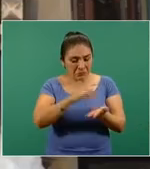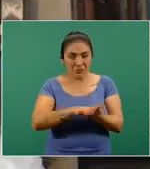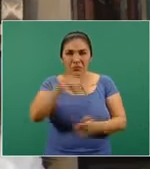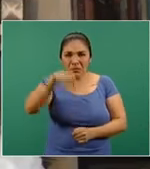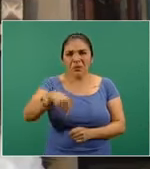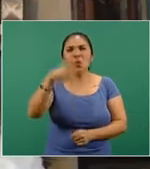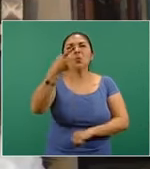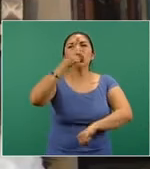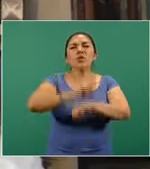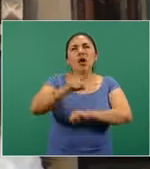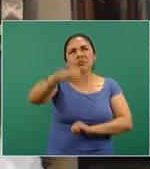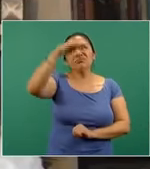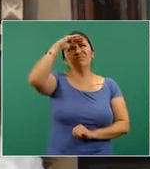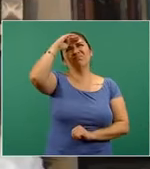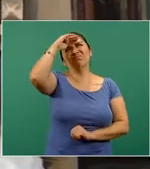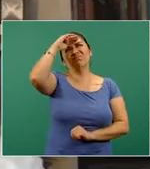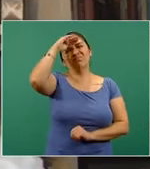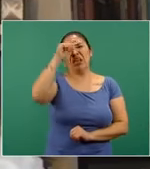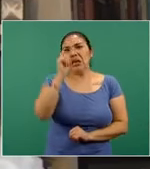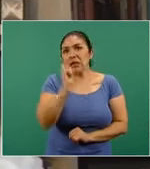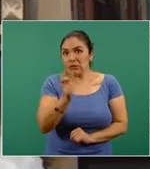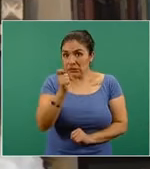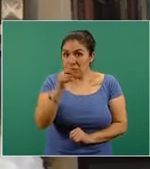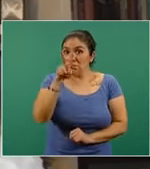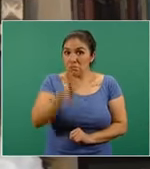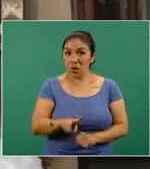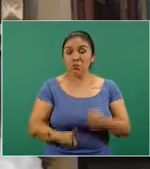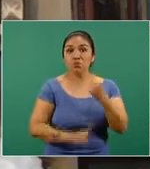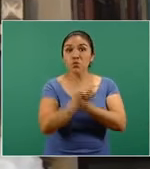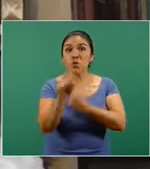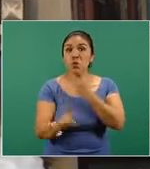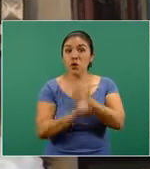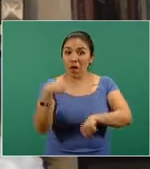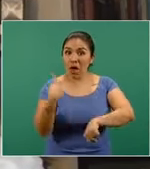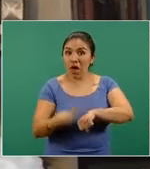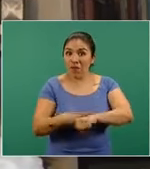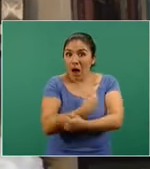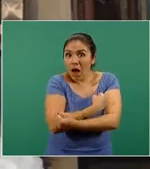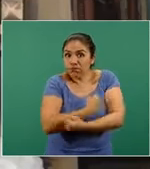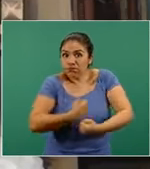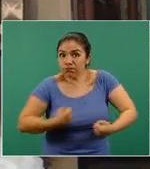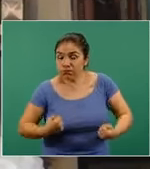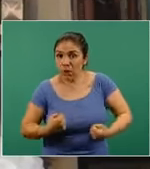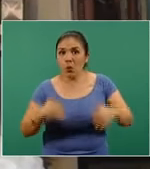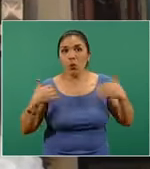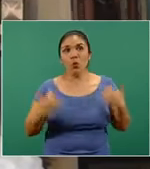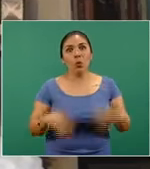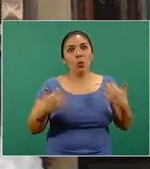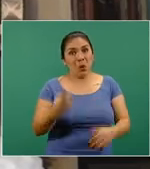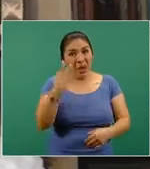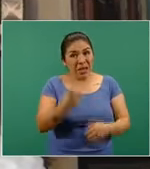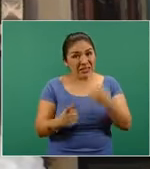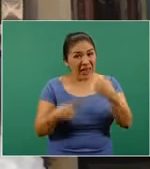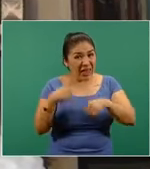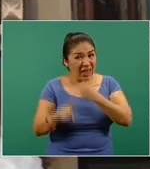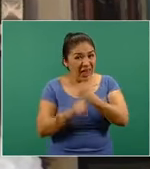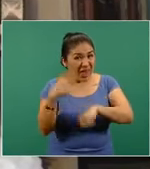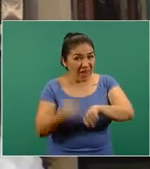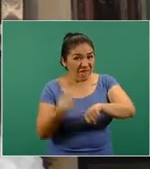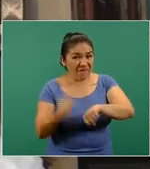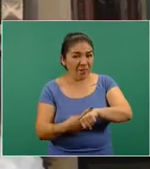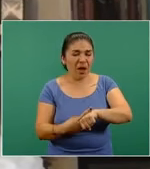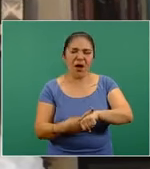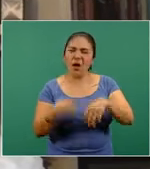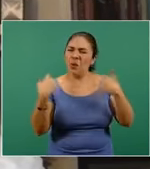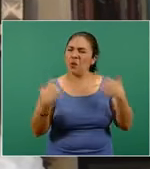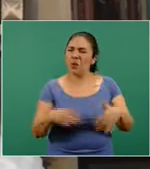de reflexión en torno al problema de la obesidad, una enfermedad multidimensional que representa uno